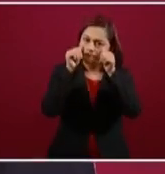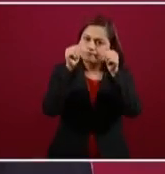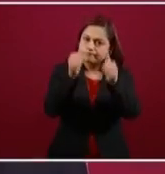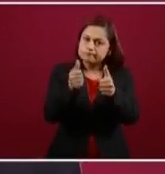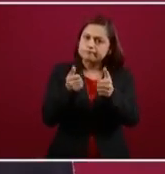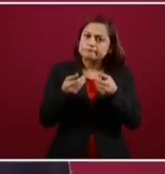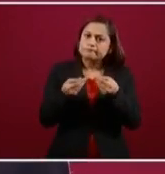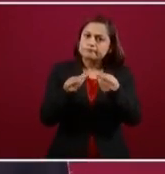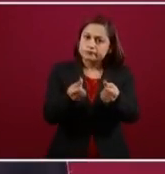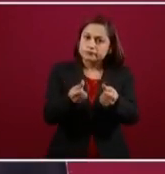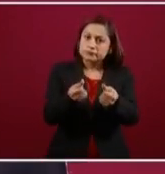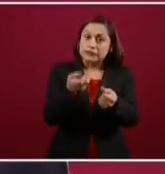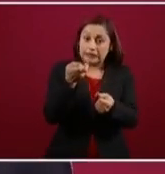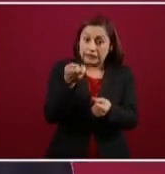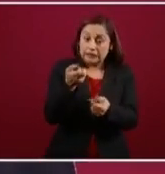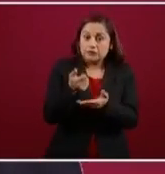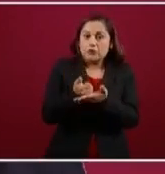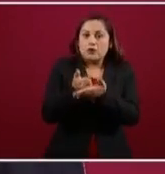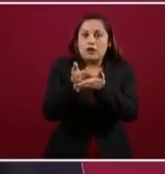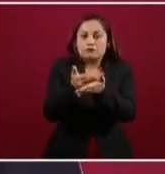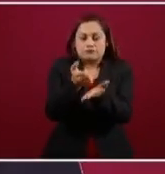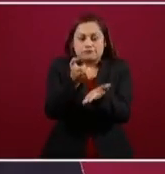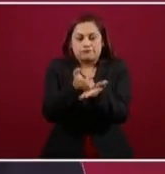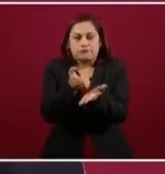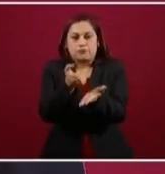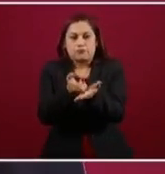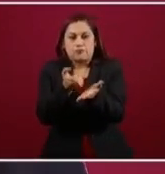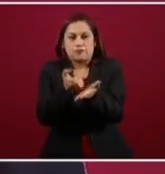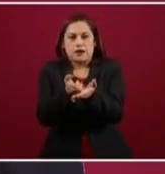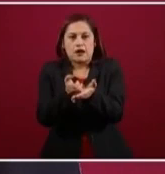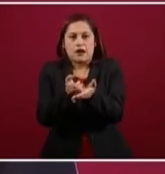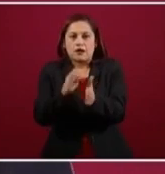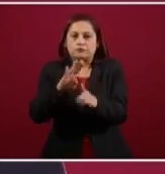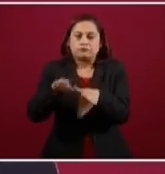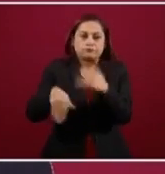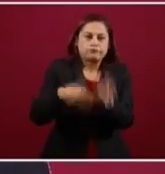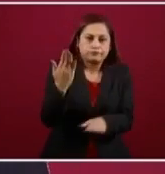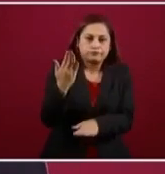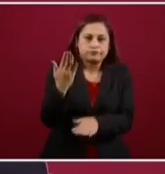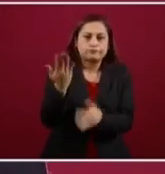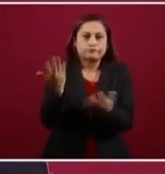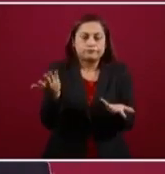reactivación de la economía, nada más que abajo,